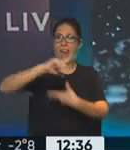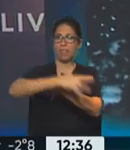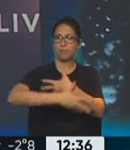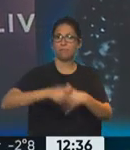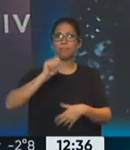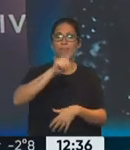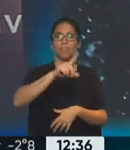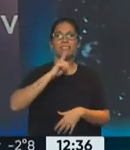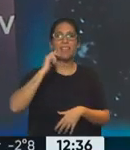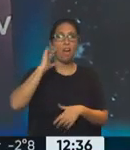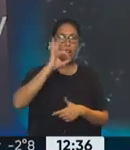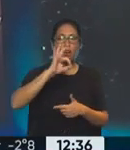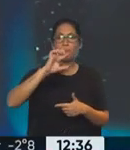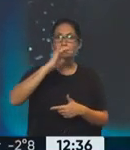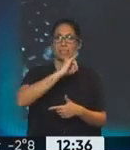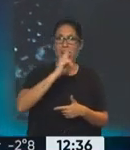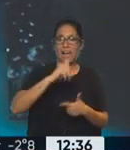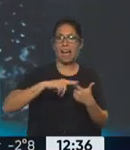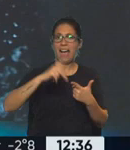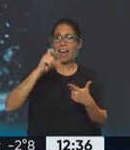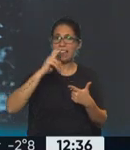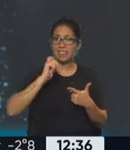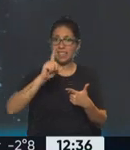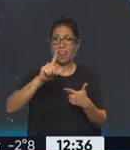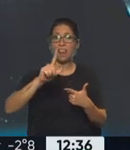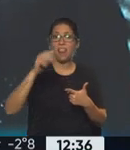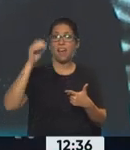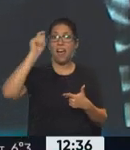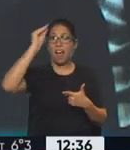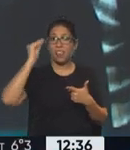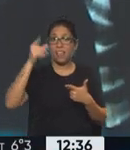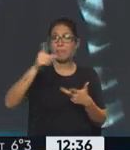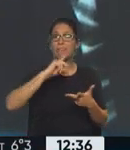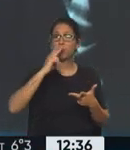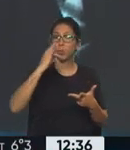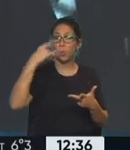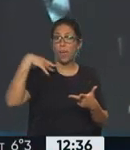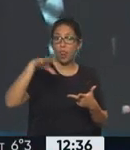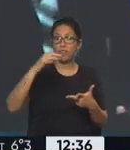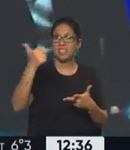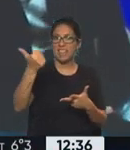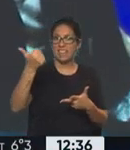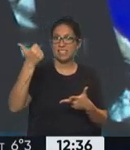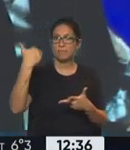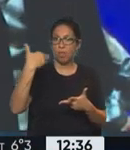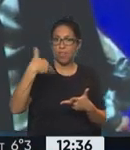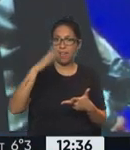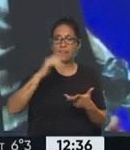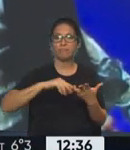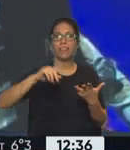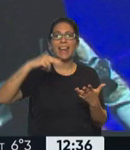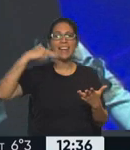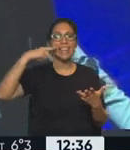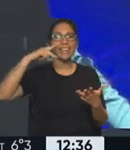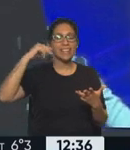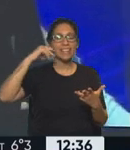Tiago PZK, con premio para Catriel, también con Gardel, por supuesto, para Trueno, que llegaba con 6 nominaciones, para Nicki y Nicole, que